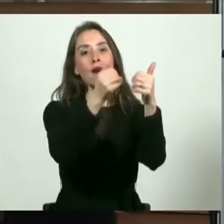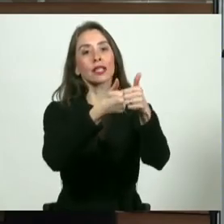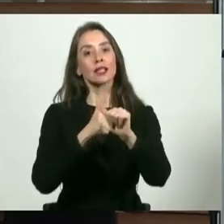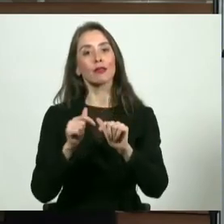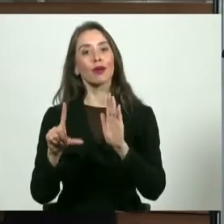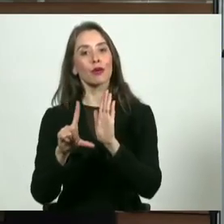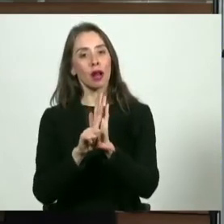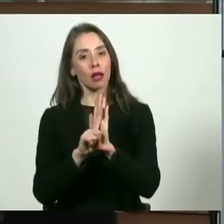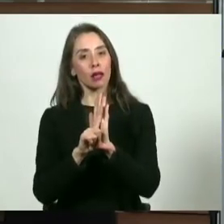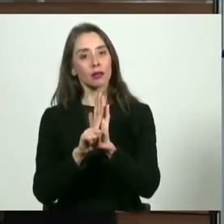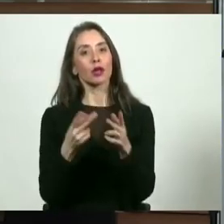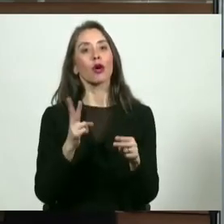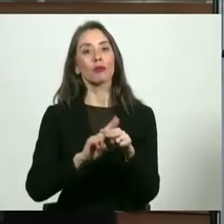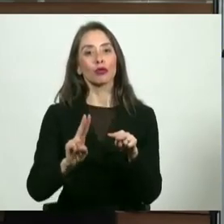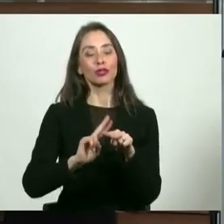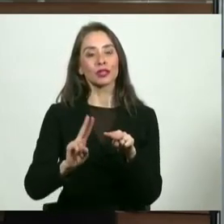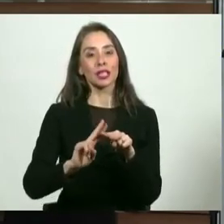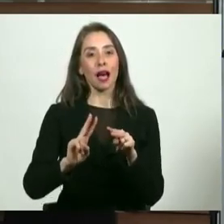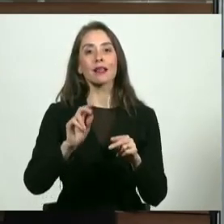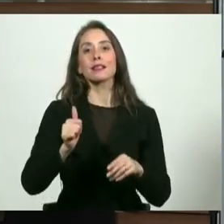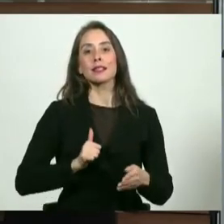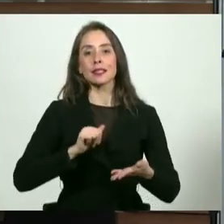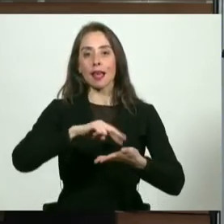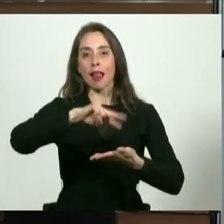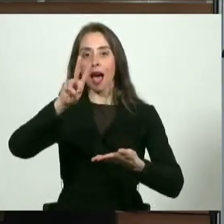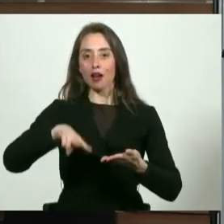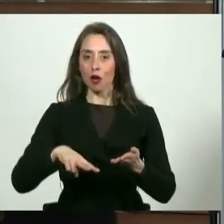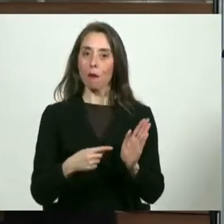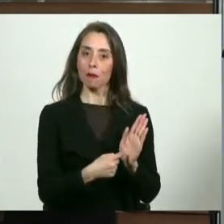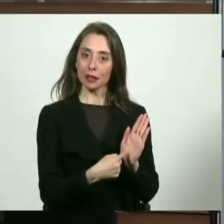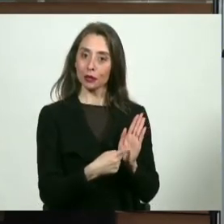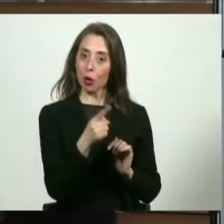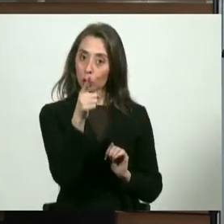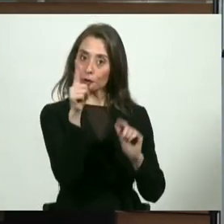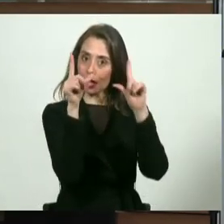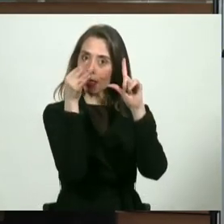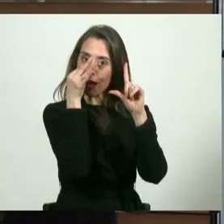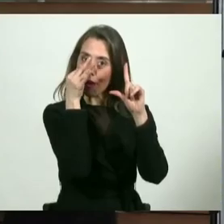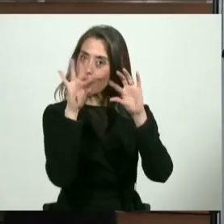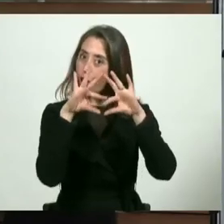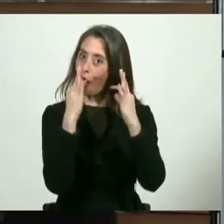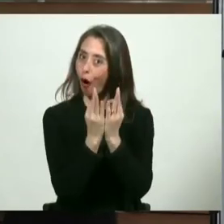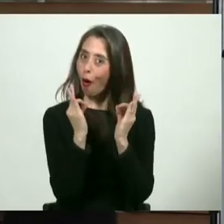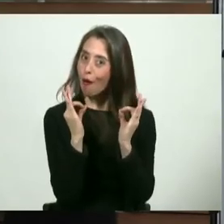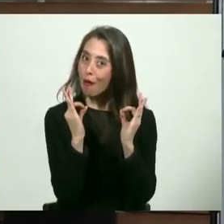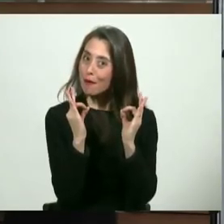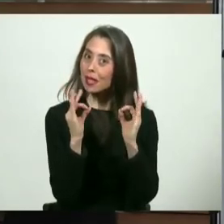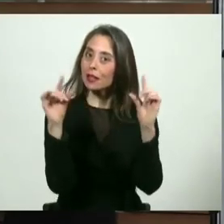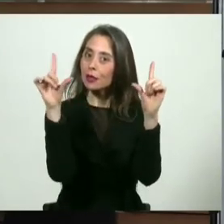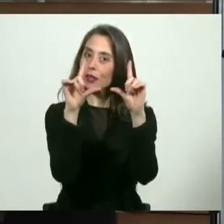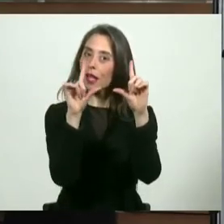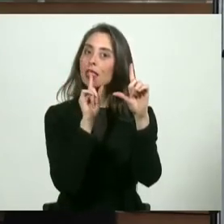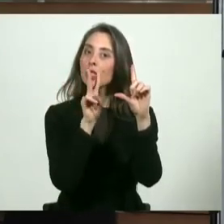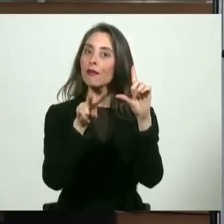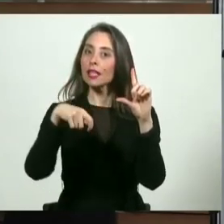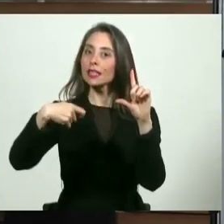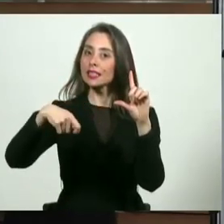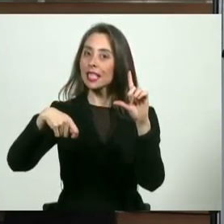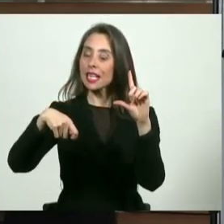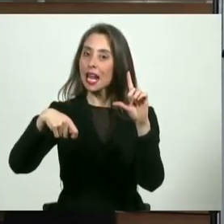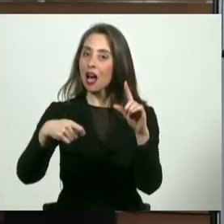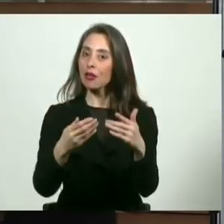diálogo de inclusión titulado Avances y desafíos legislativos en la implementación de la convención, el cual hemos llevado hasta ustedes